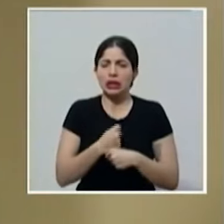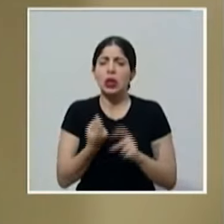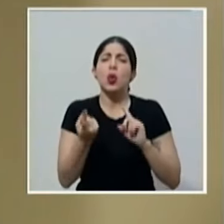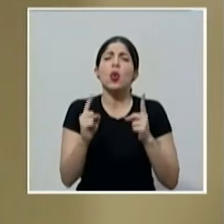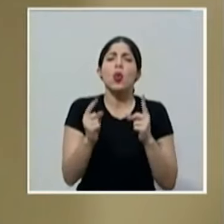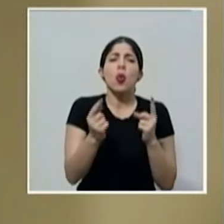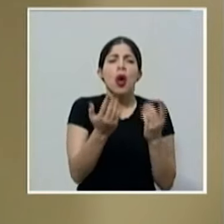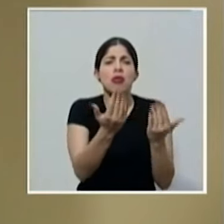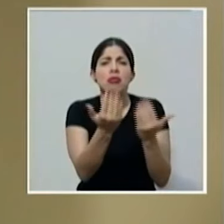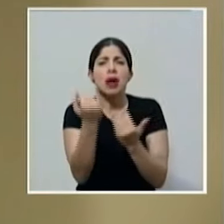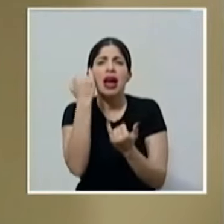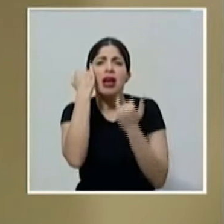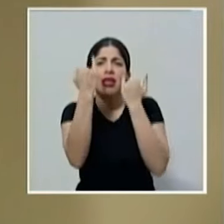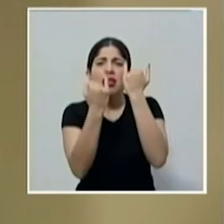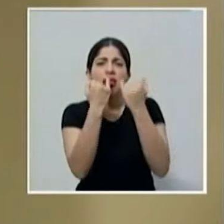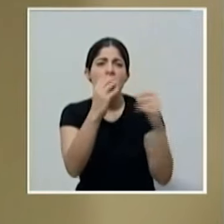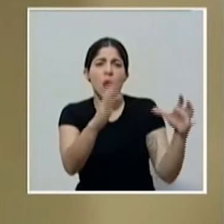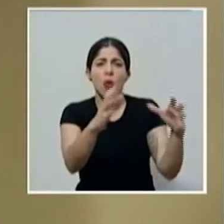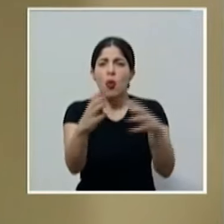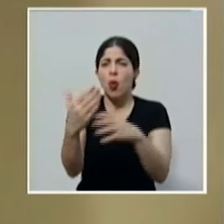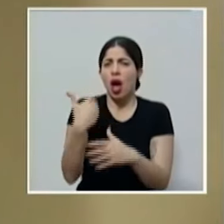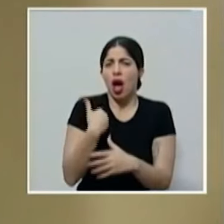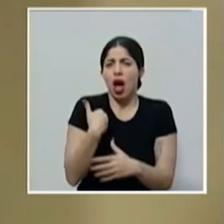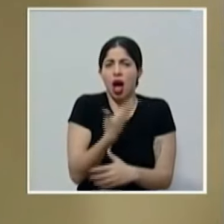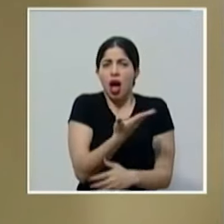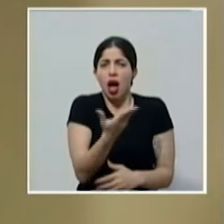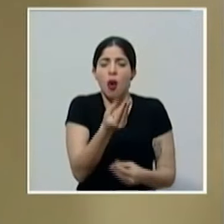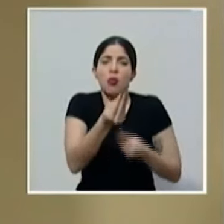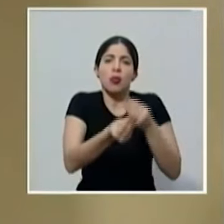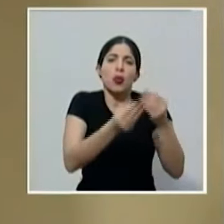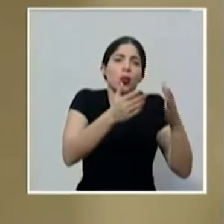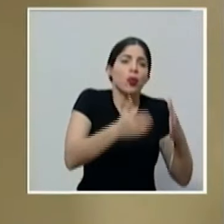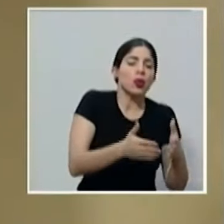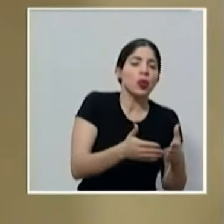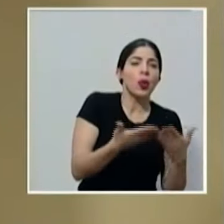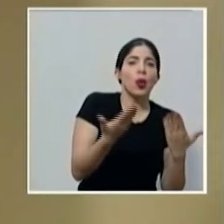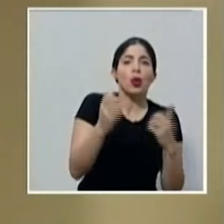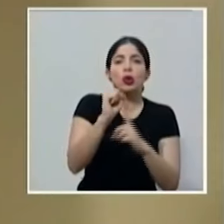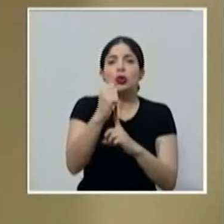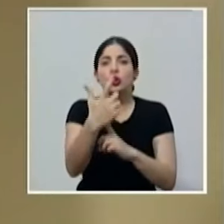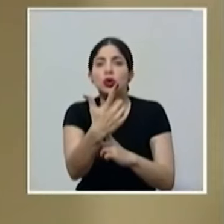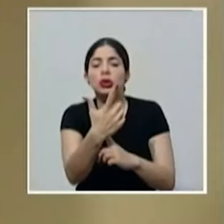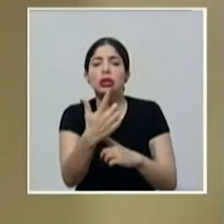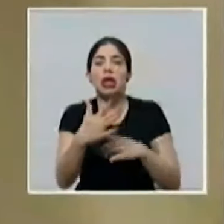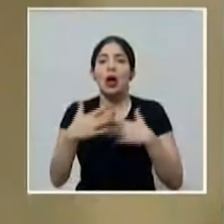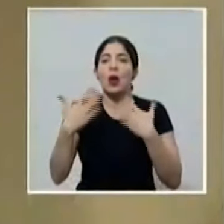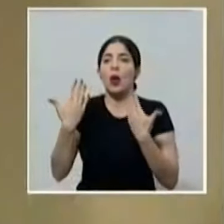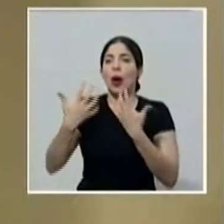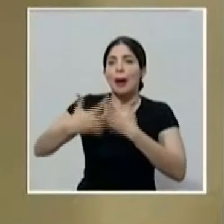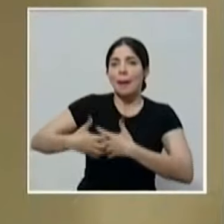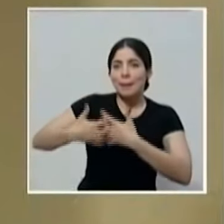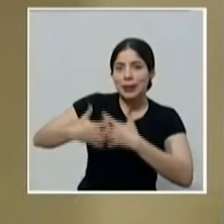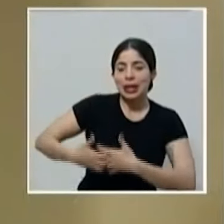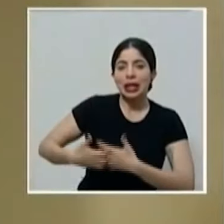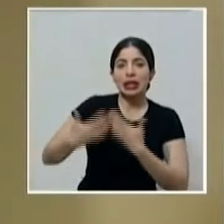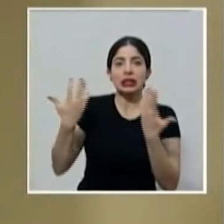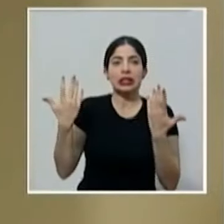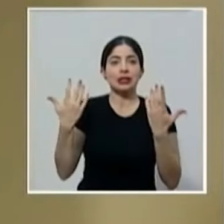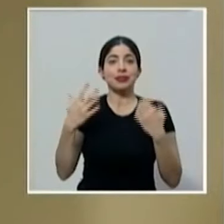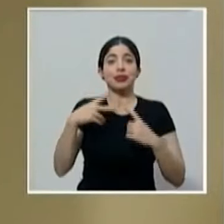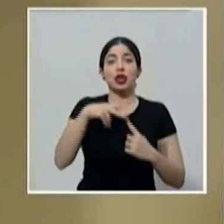las ideas que tienen los sectores, todos los sectores productivos, los sectores sociales, los sectores